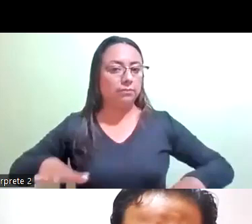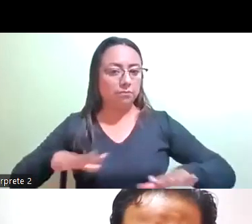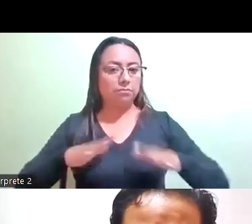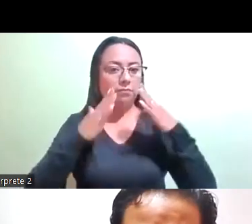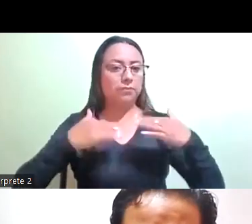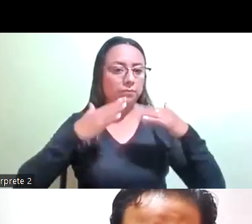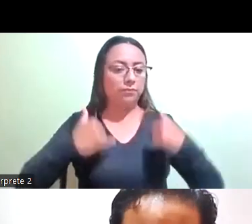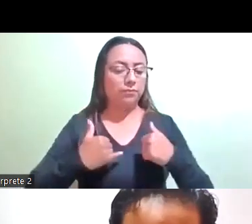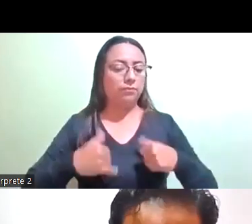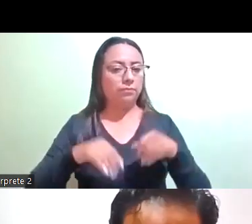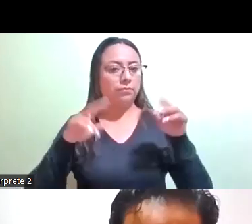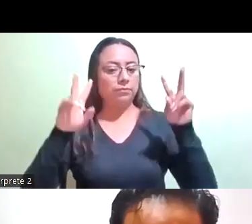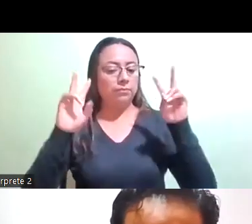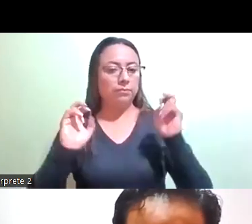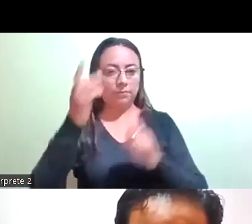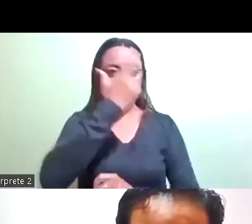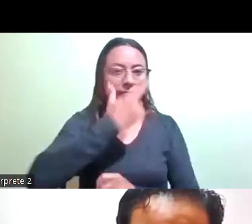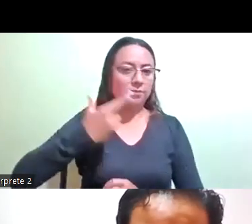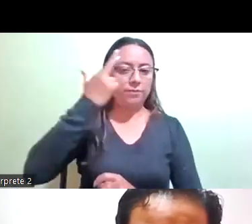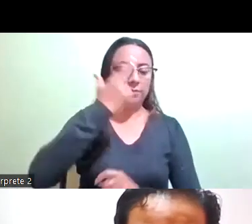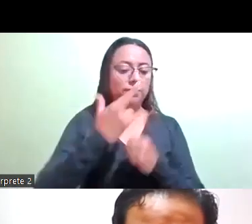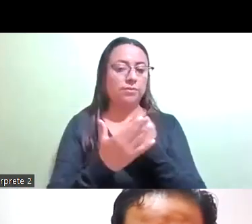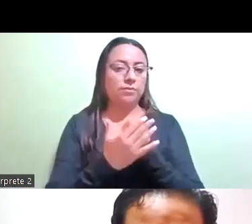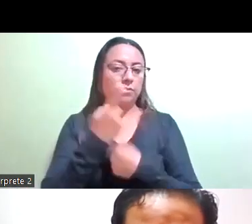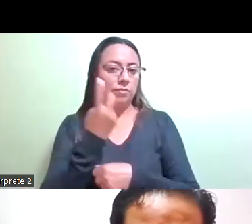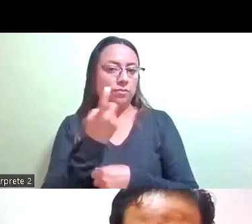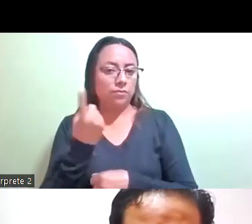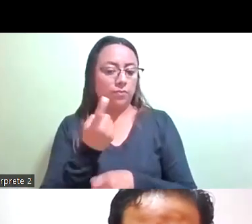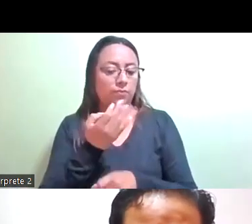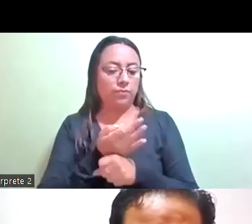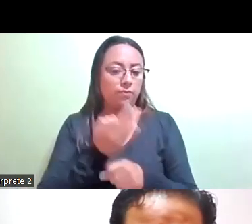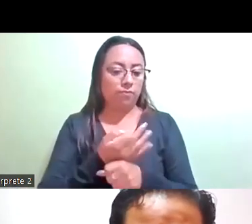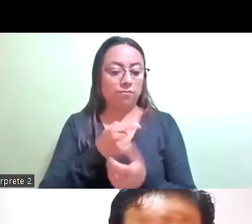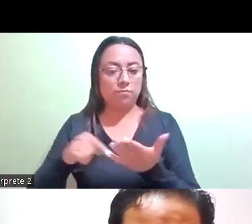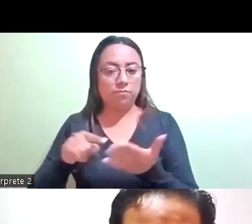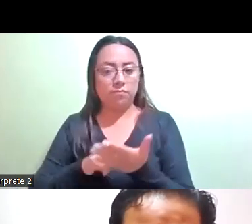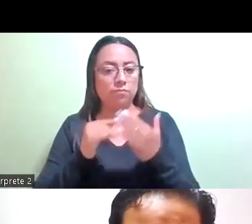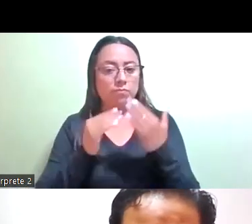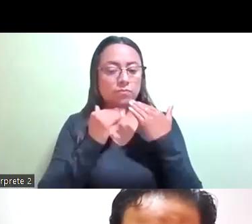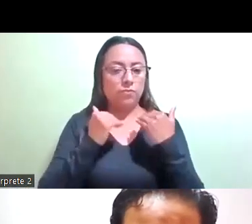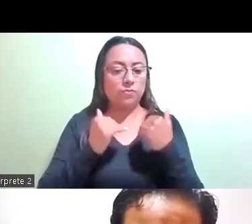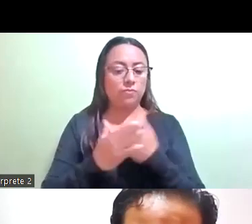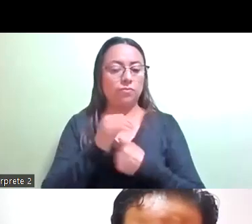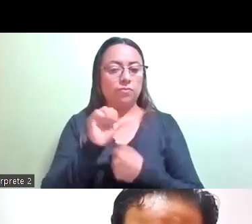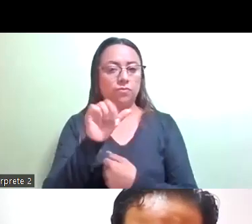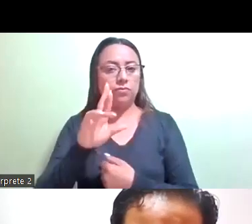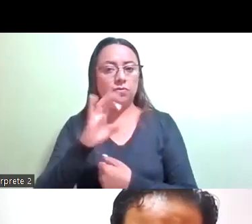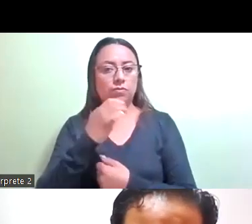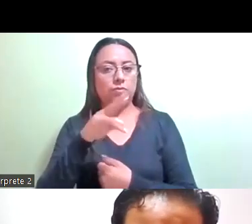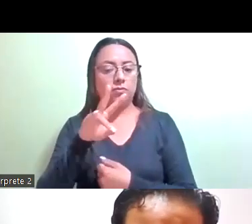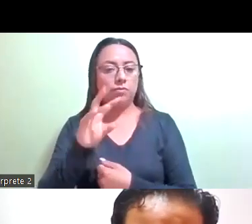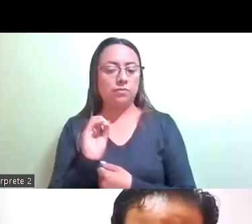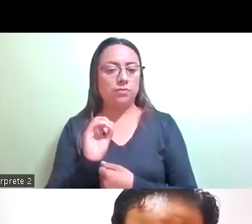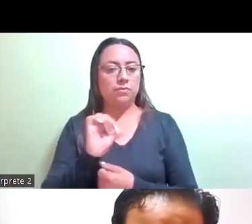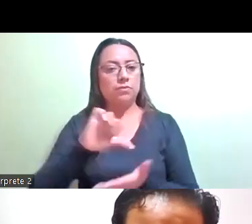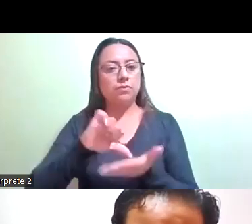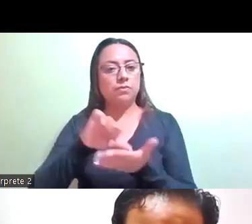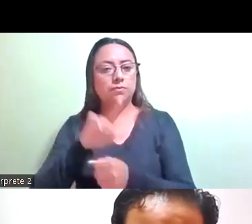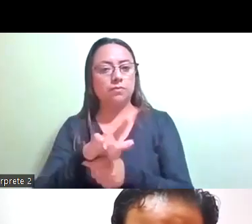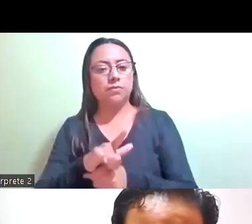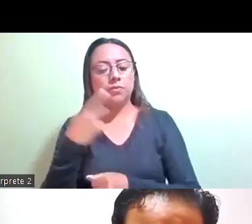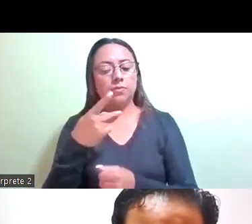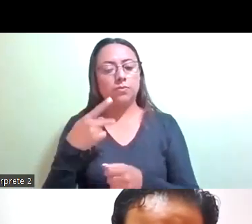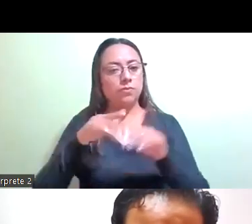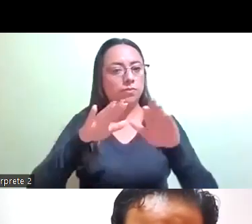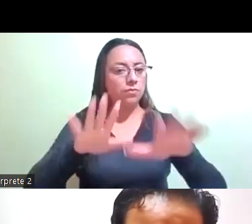de revisión, por lo que no se están en posibilidades de entregar lo correspondiente a la documentación del Archivo Central del Congreso de la Ciudad de México. Con